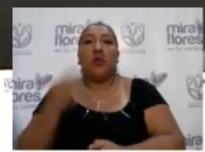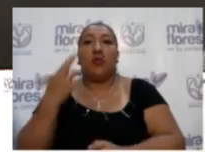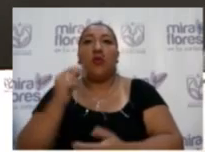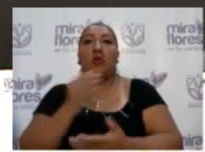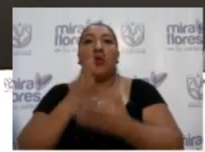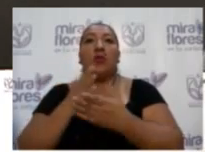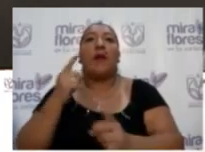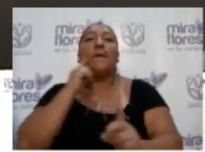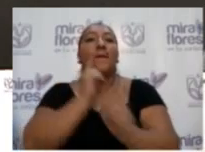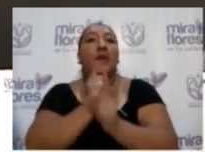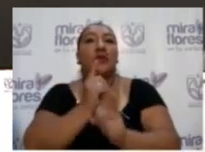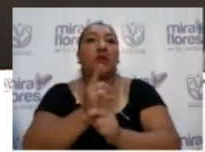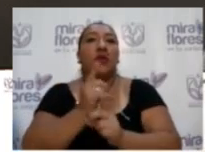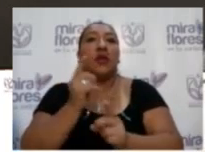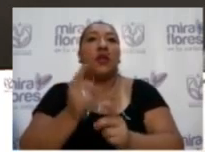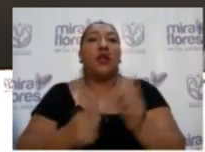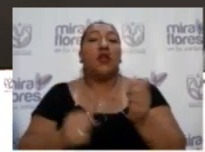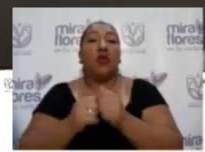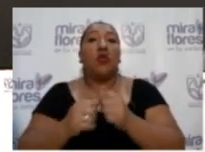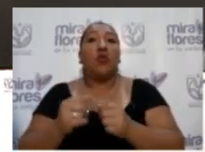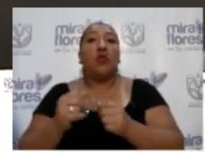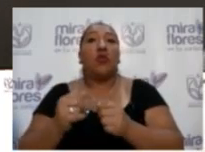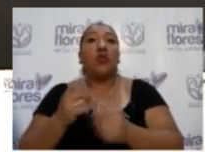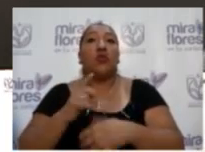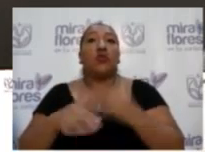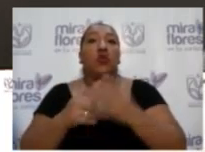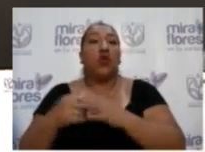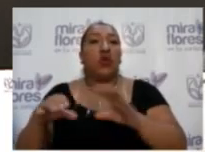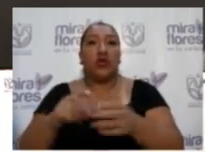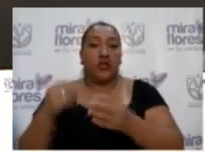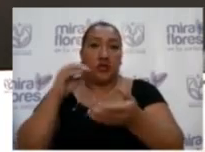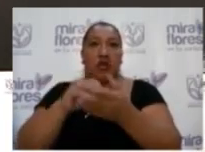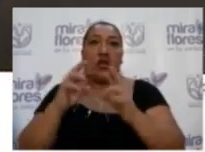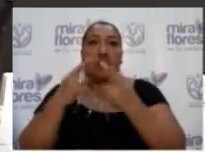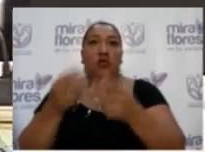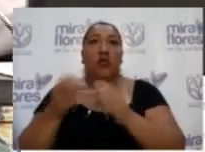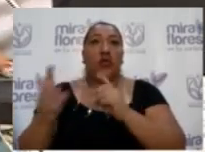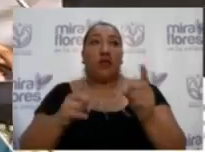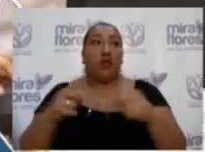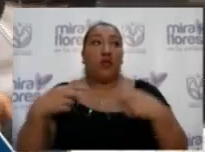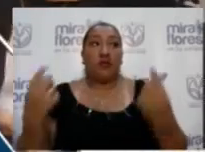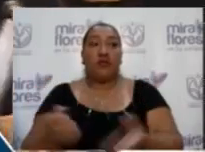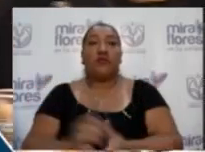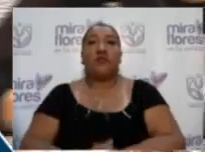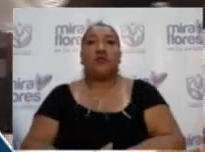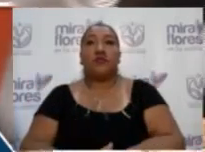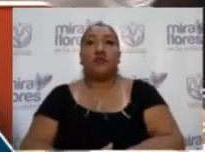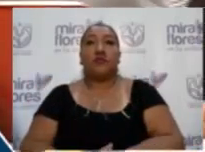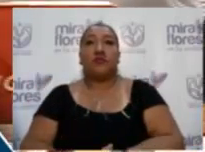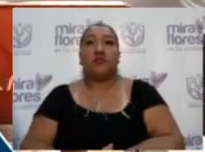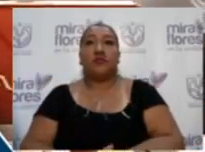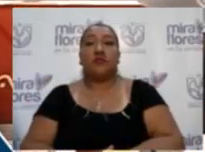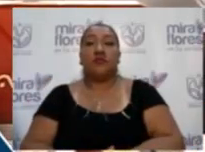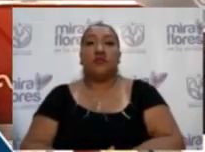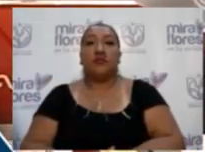motivos personales y acorde con su periodo vacacional correspondiente. Debate. Ofrezco el uso de la